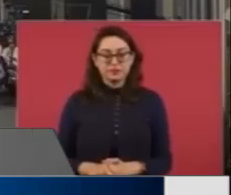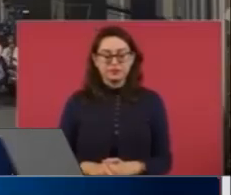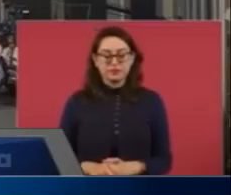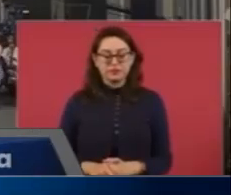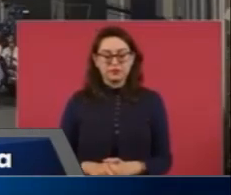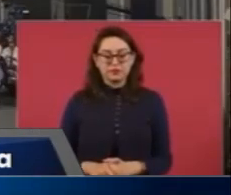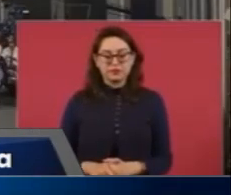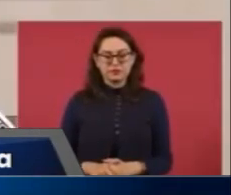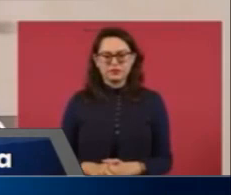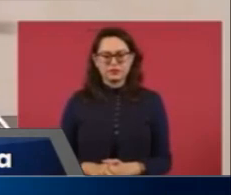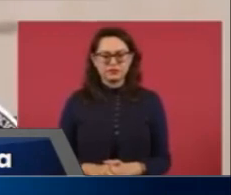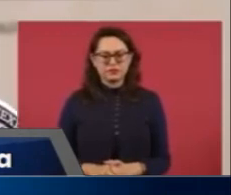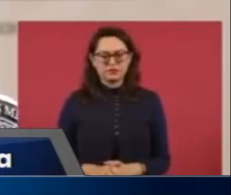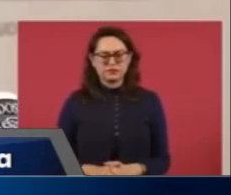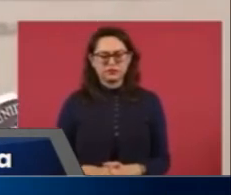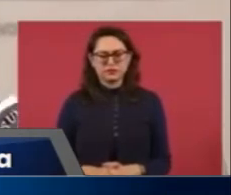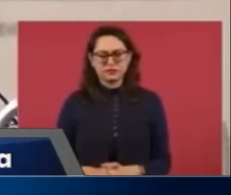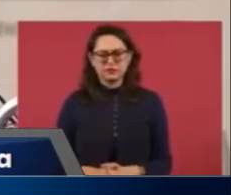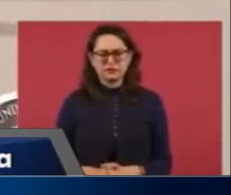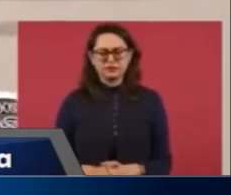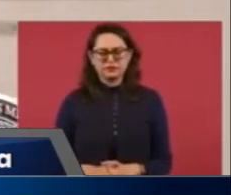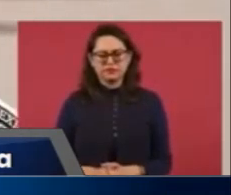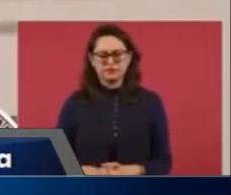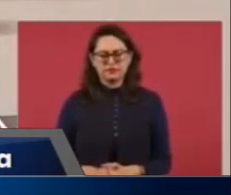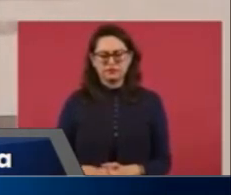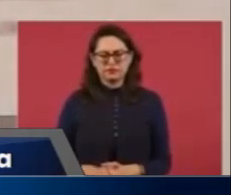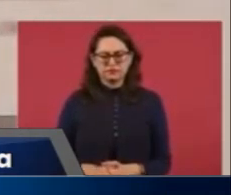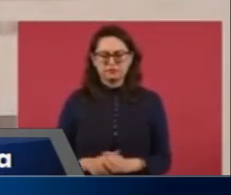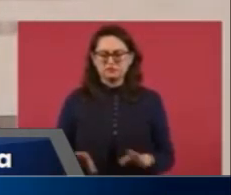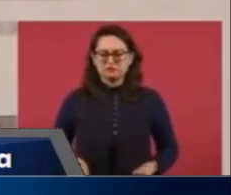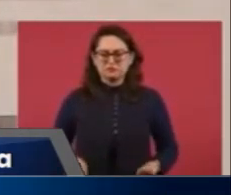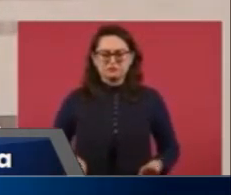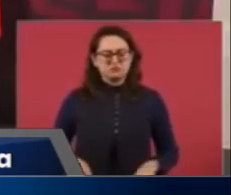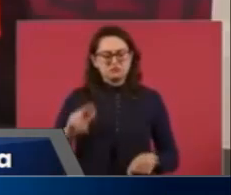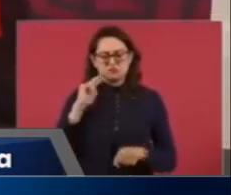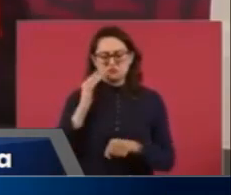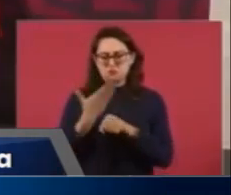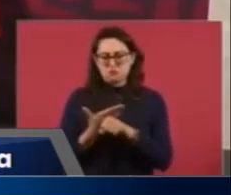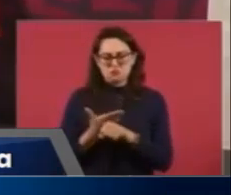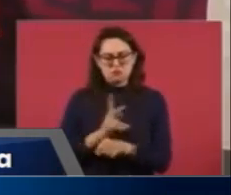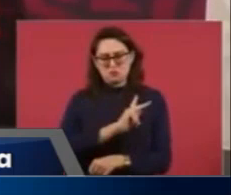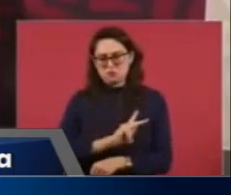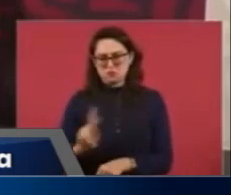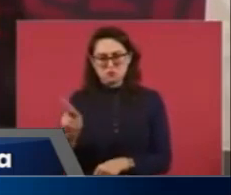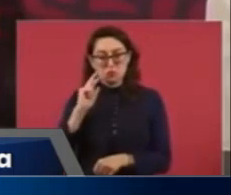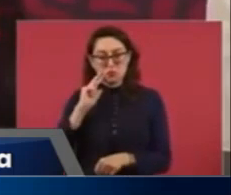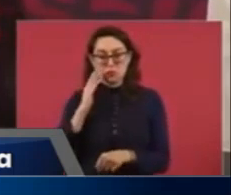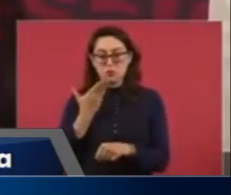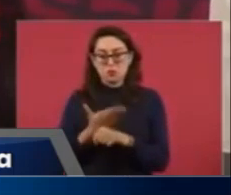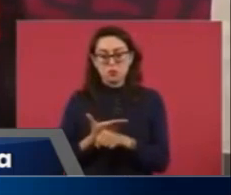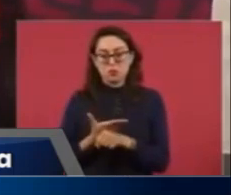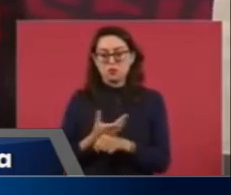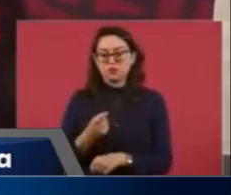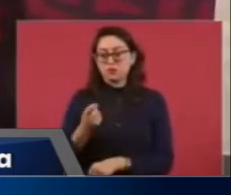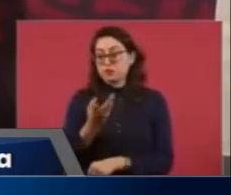En conferencia de prensa matutina, el presidente de la República, Andrés Manuel López Obrador, al ser cuestionado por una periodista respecto a los resultados de la encuesta